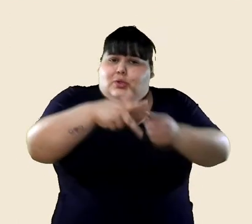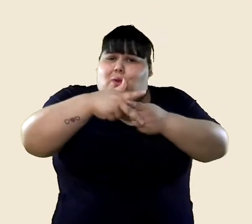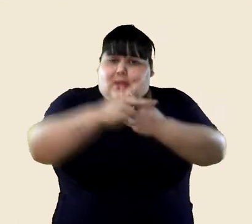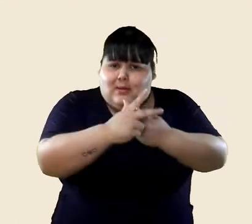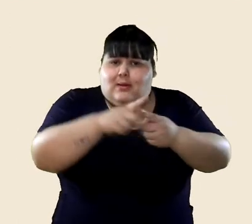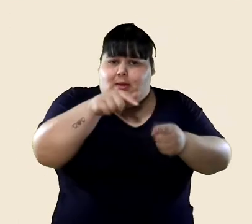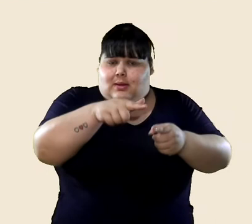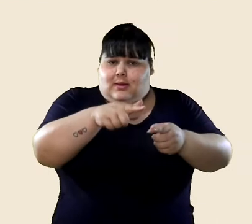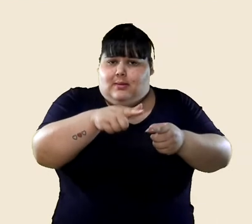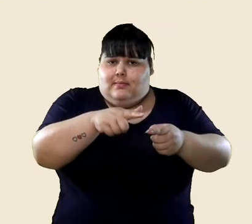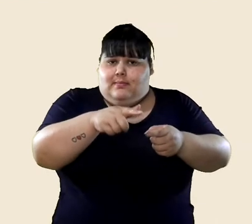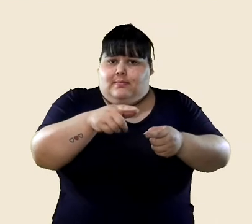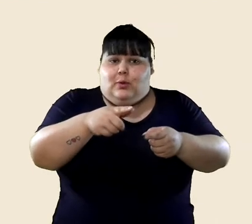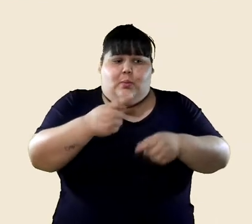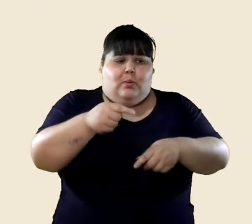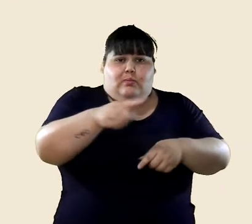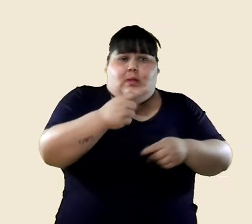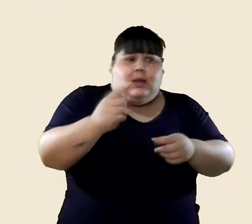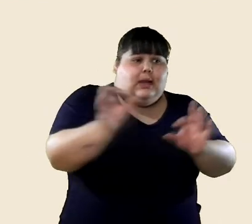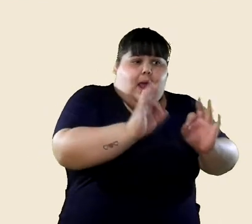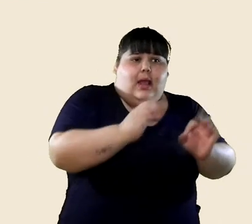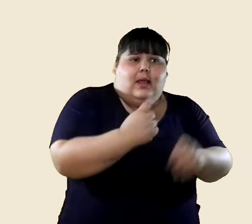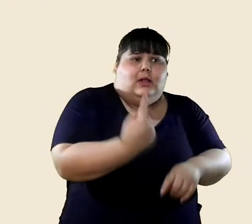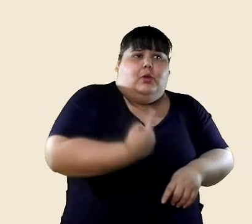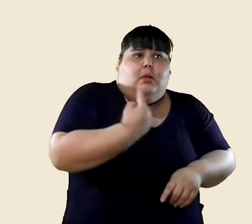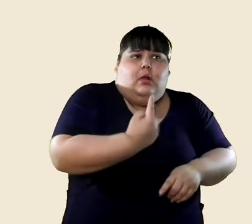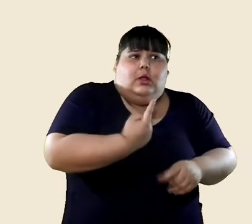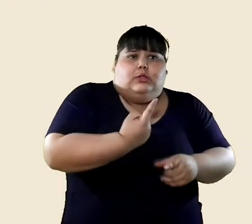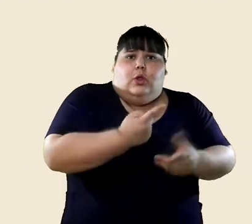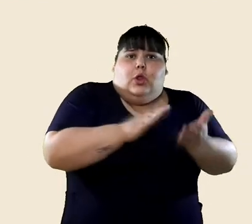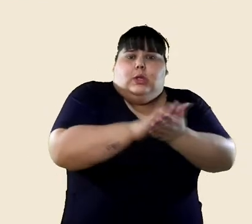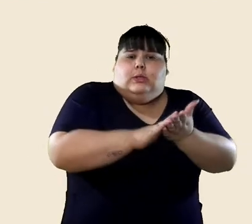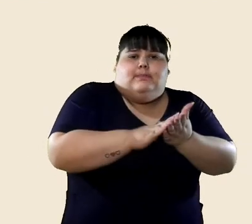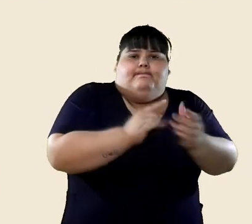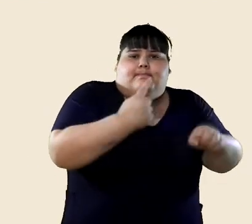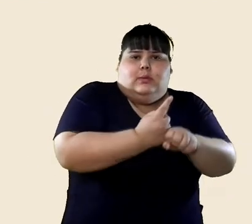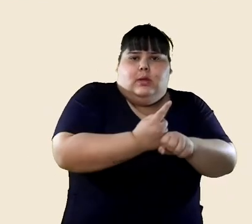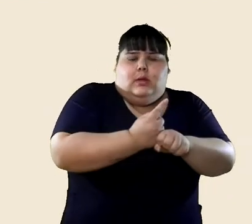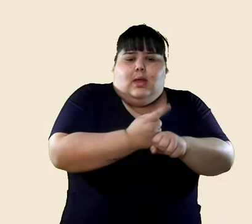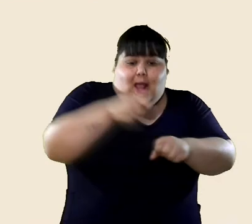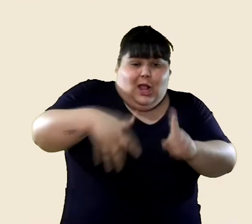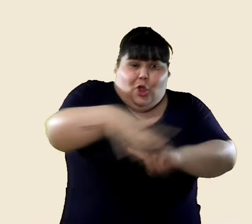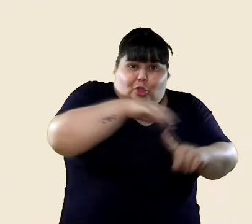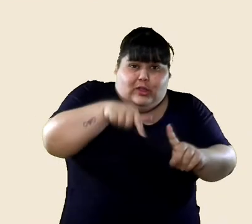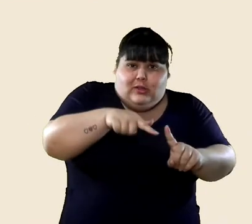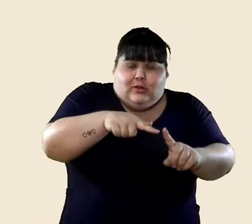gran posibilidad. Nadie puede solo, de ninguna manera, y menos en este contexto. Solo no se puede.